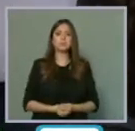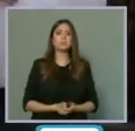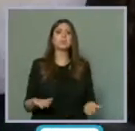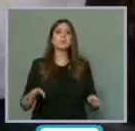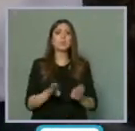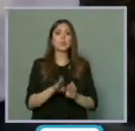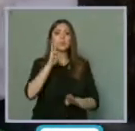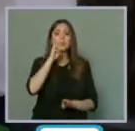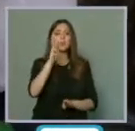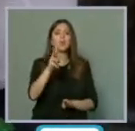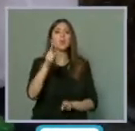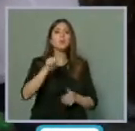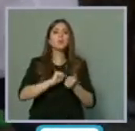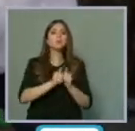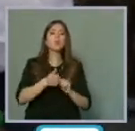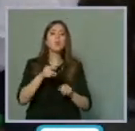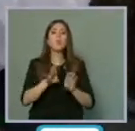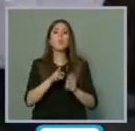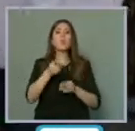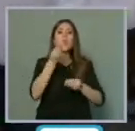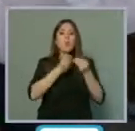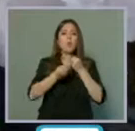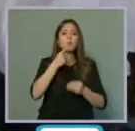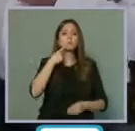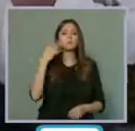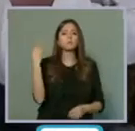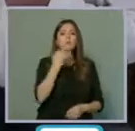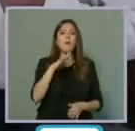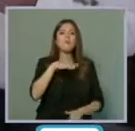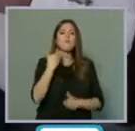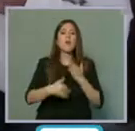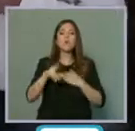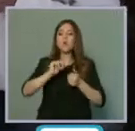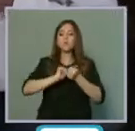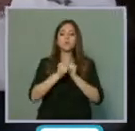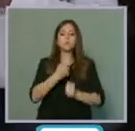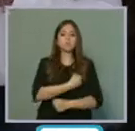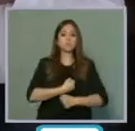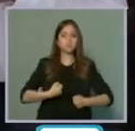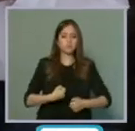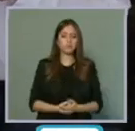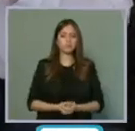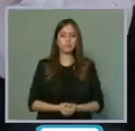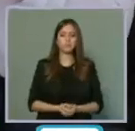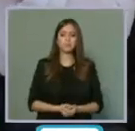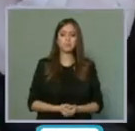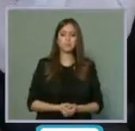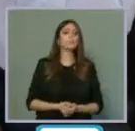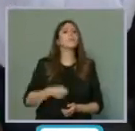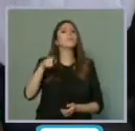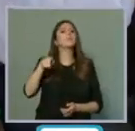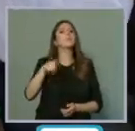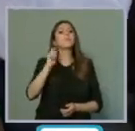señoritas, aquí hay un postre riquísimo que no engorda. Y kefir te ayuda a